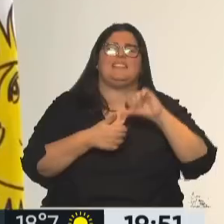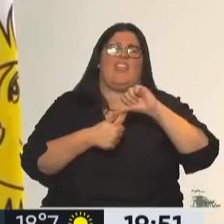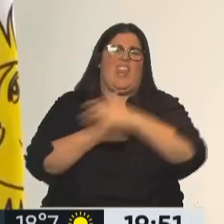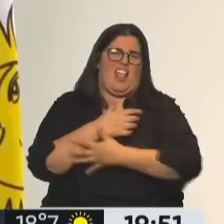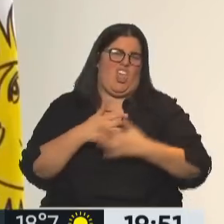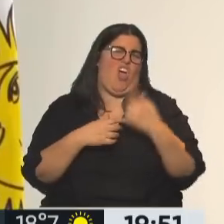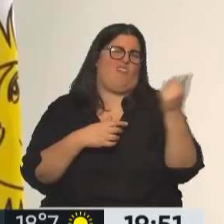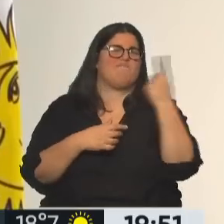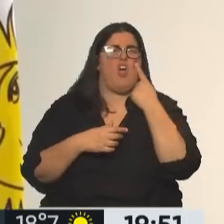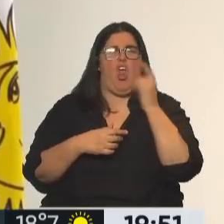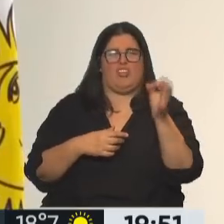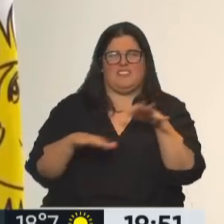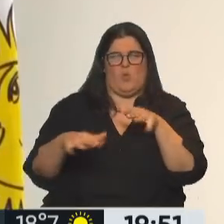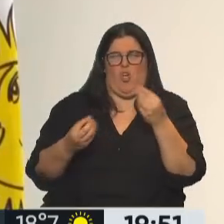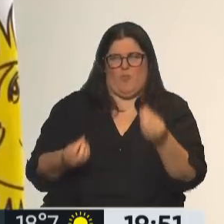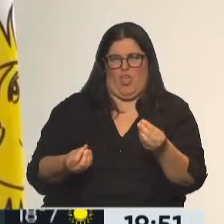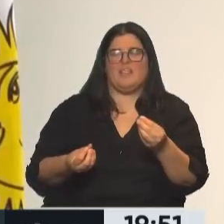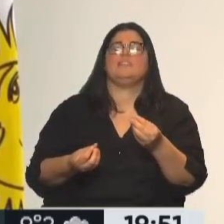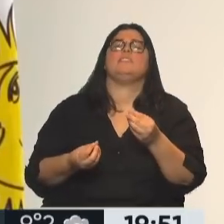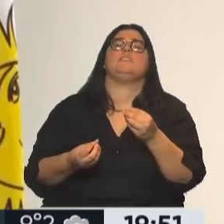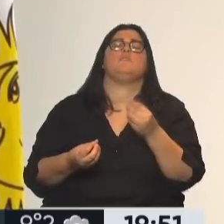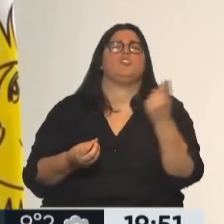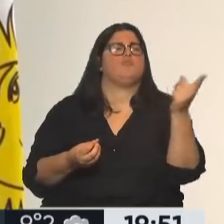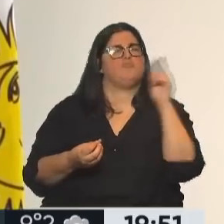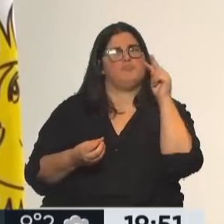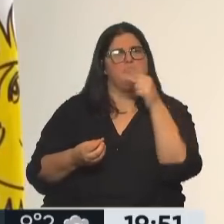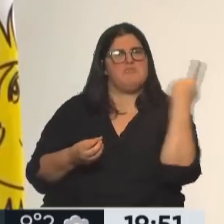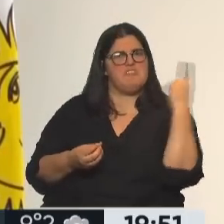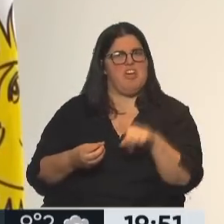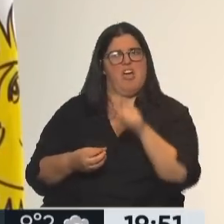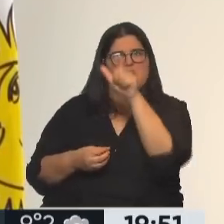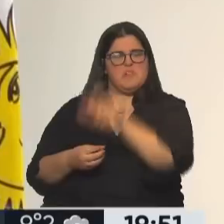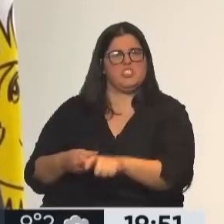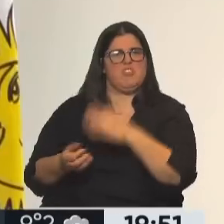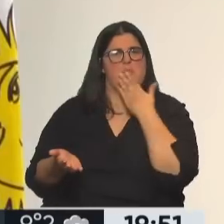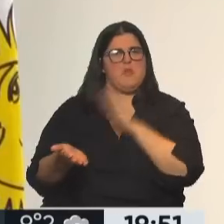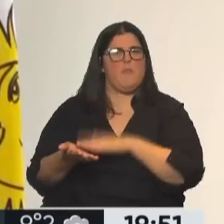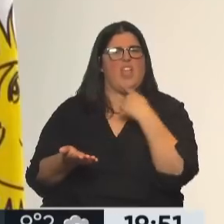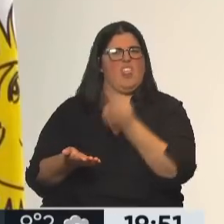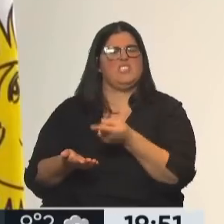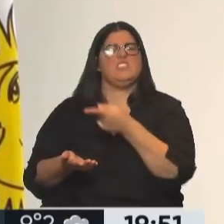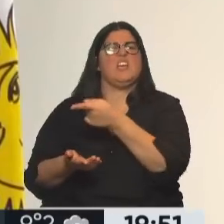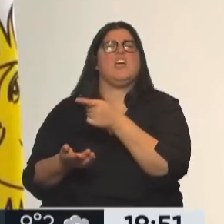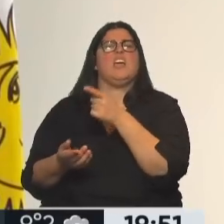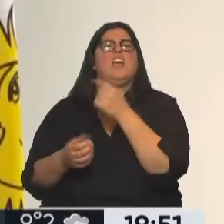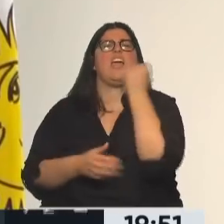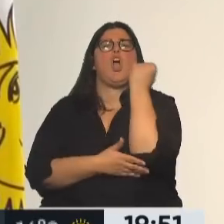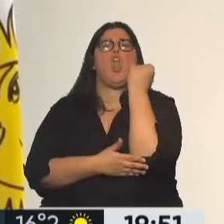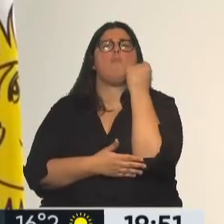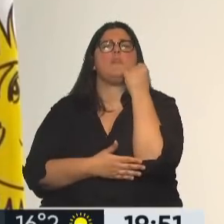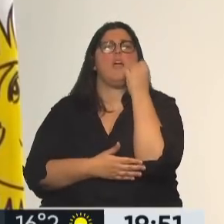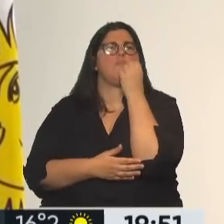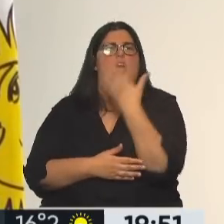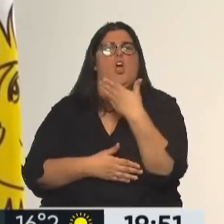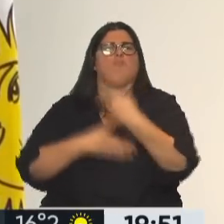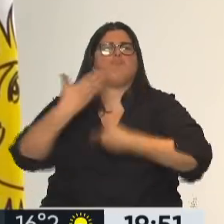idea de que alguien prometa que va a construir la economía usando la moneda de ellos, ¿no? Les suena raro que alguien